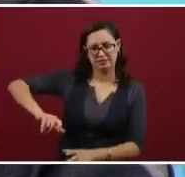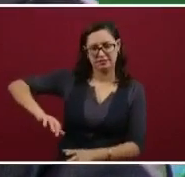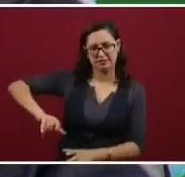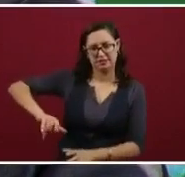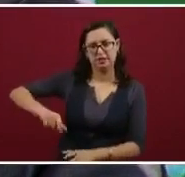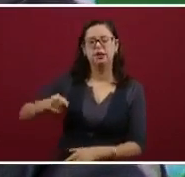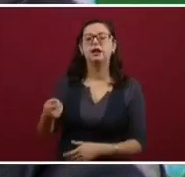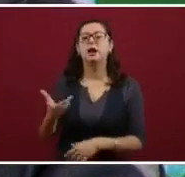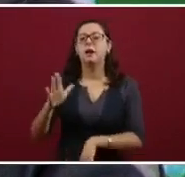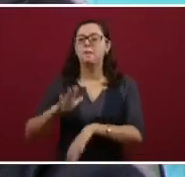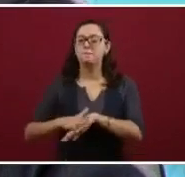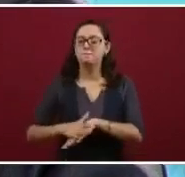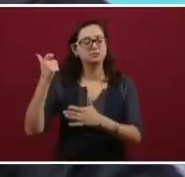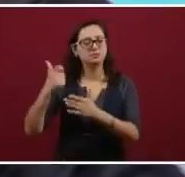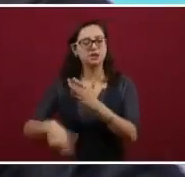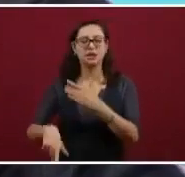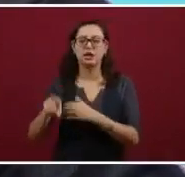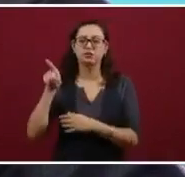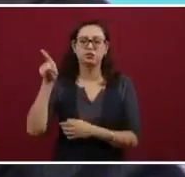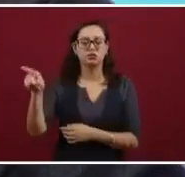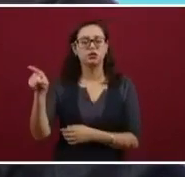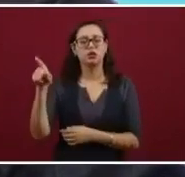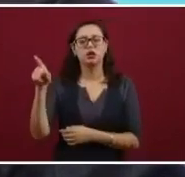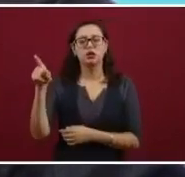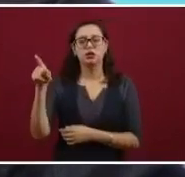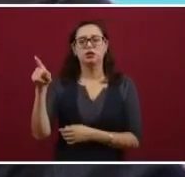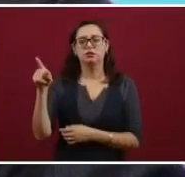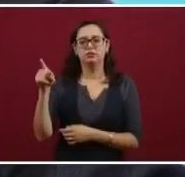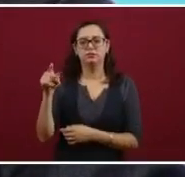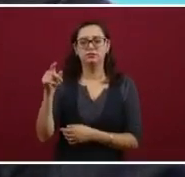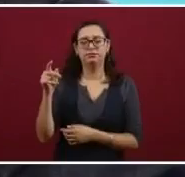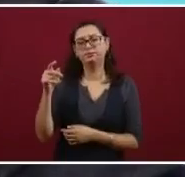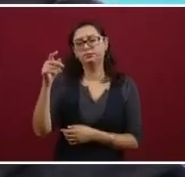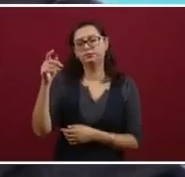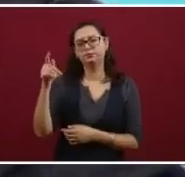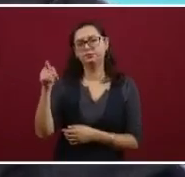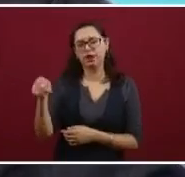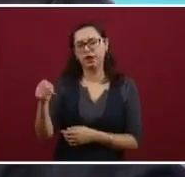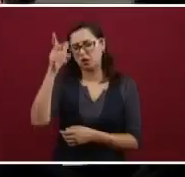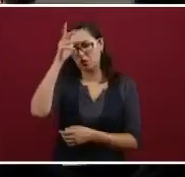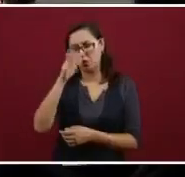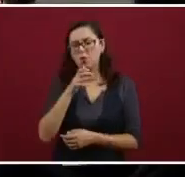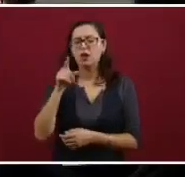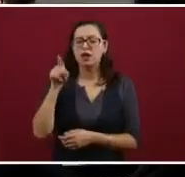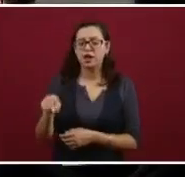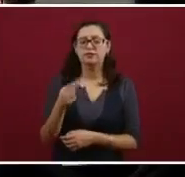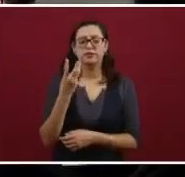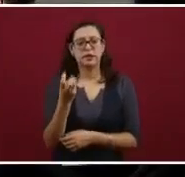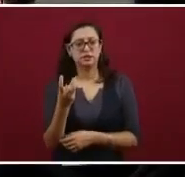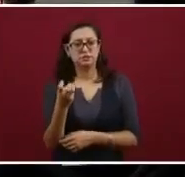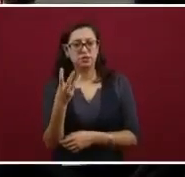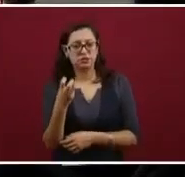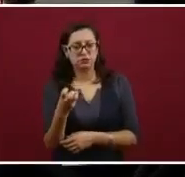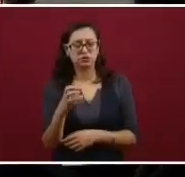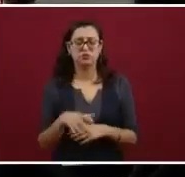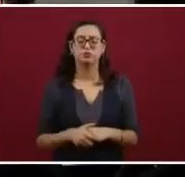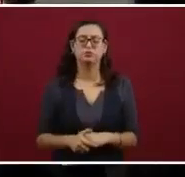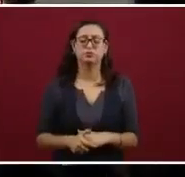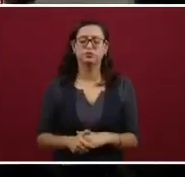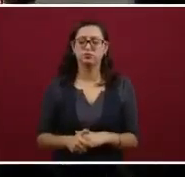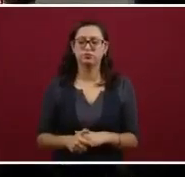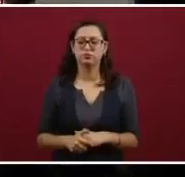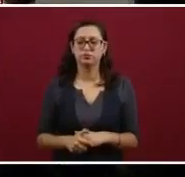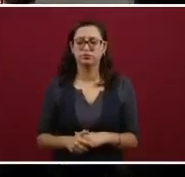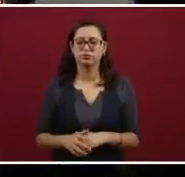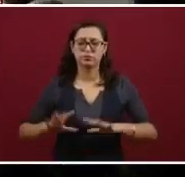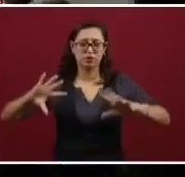más bajo en Saltillo, Coahuila, a 14 pesos 59 centavos con un margen de 3.88. También ahora presentamos la